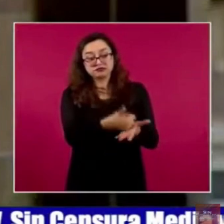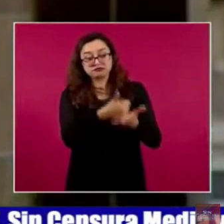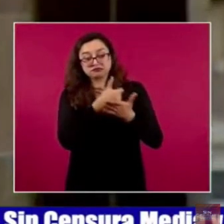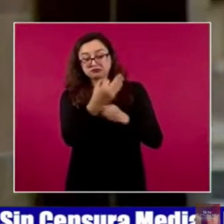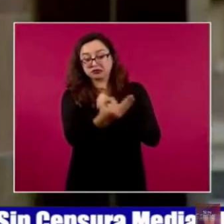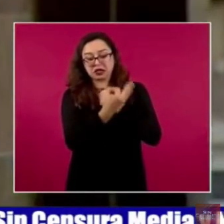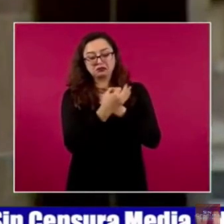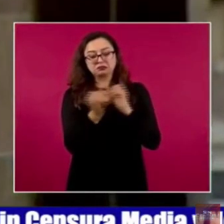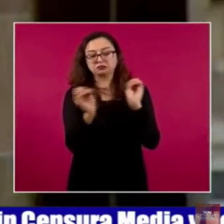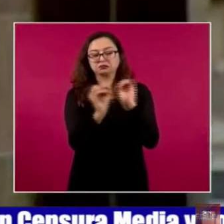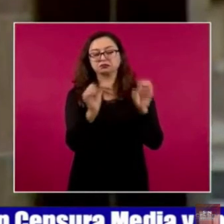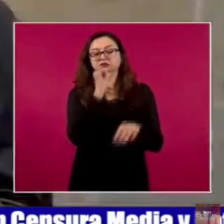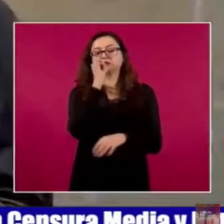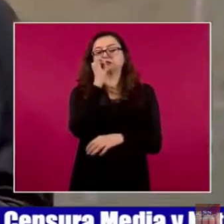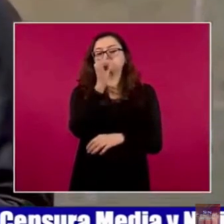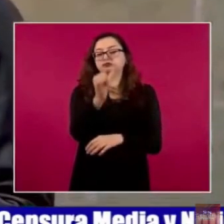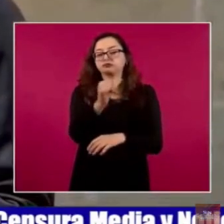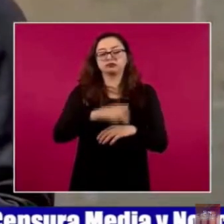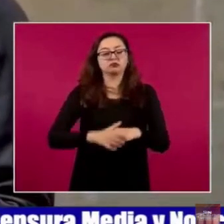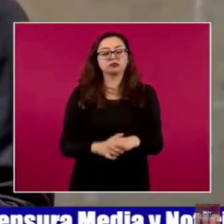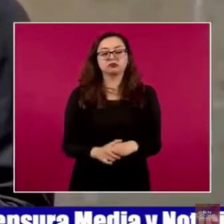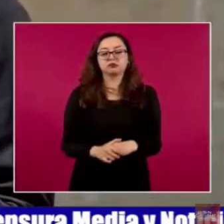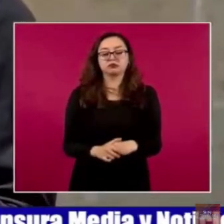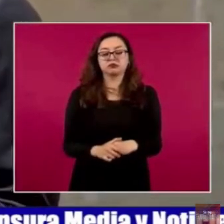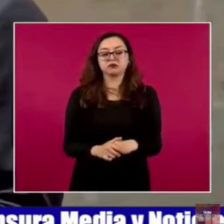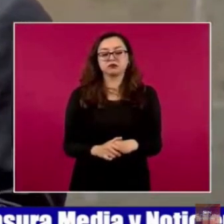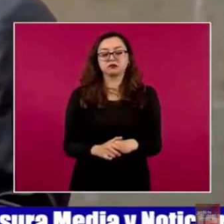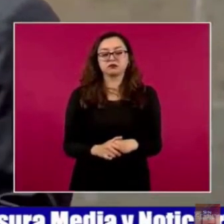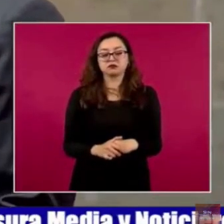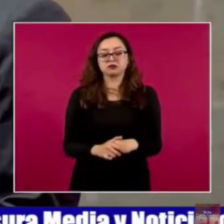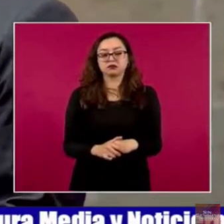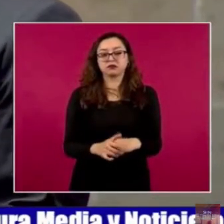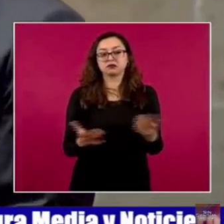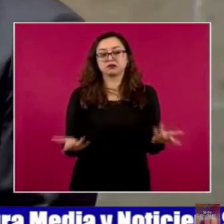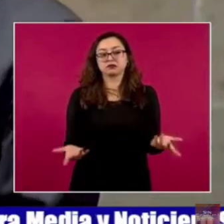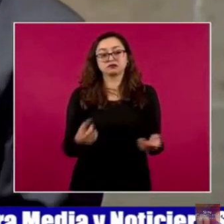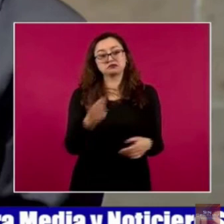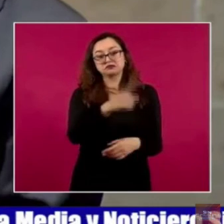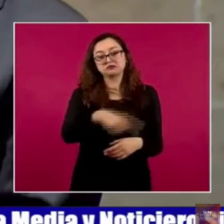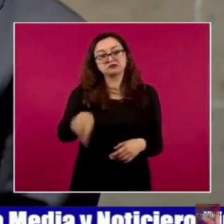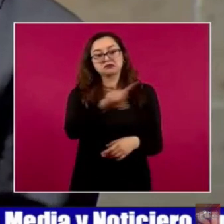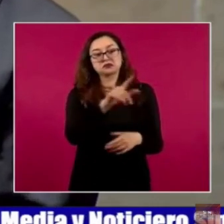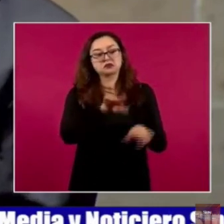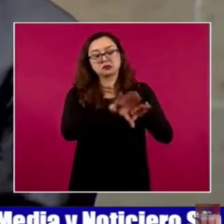cosa que para defender a los amos.